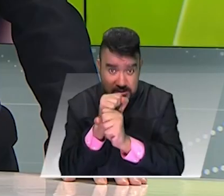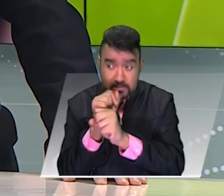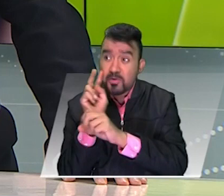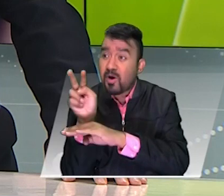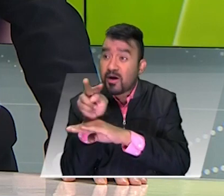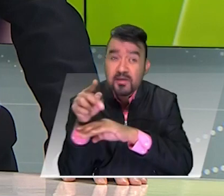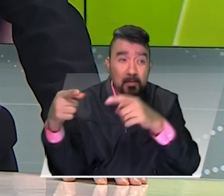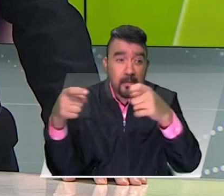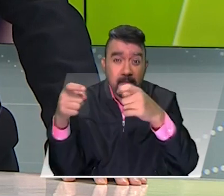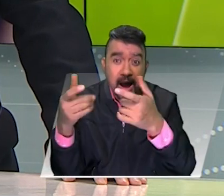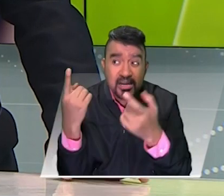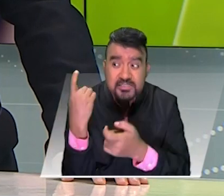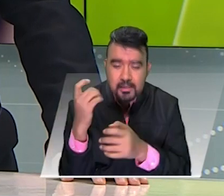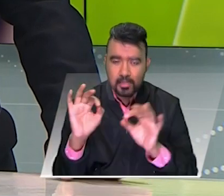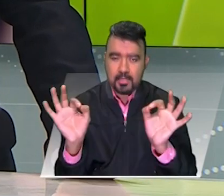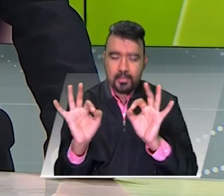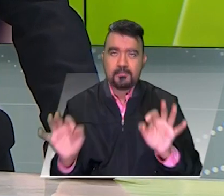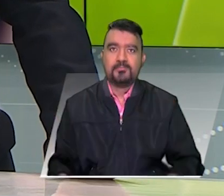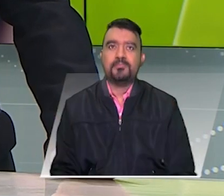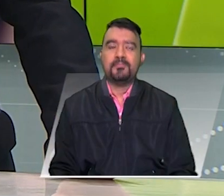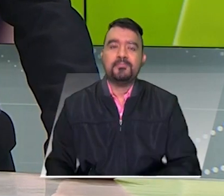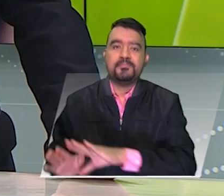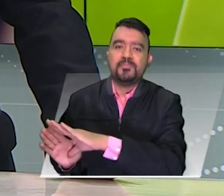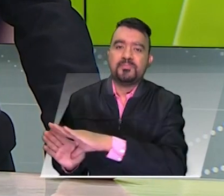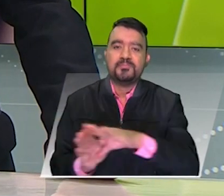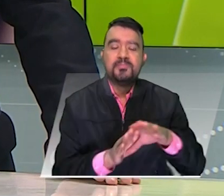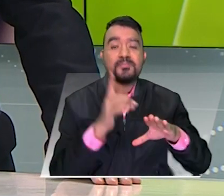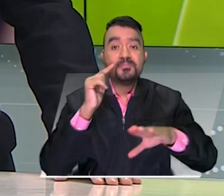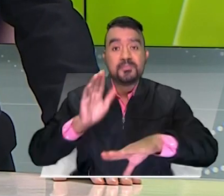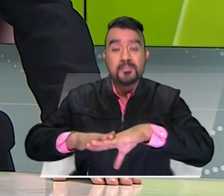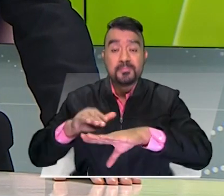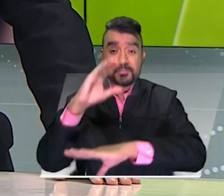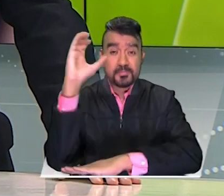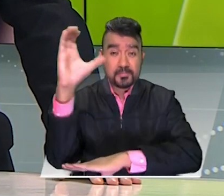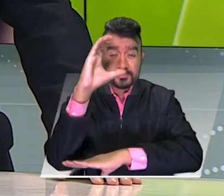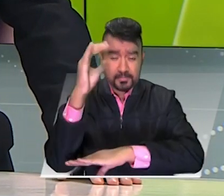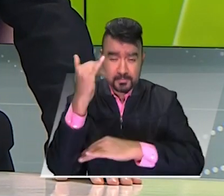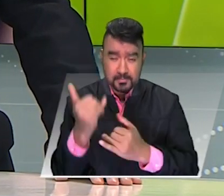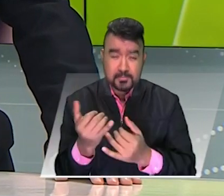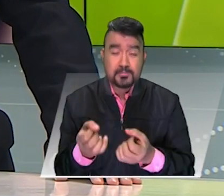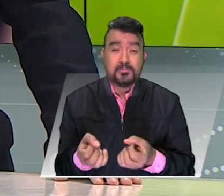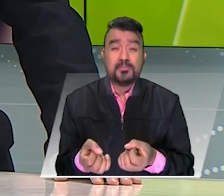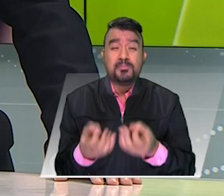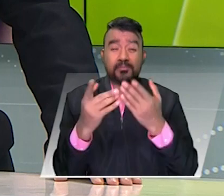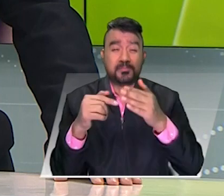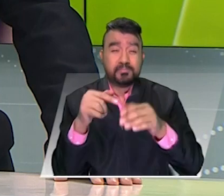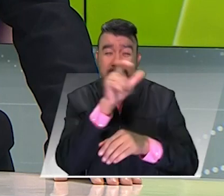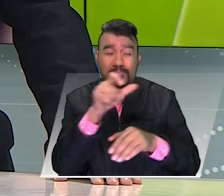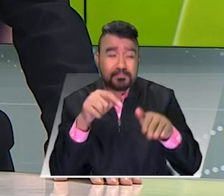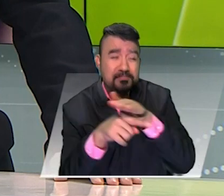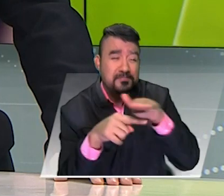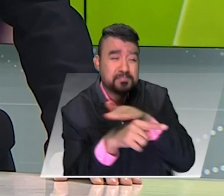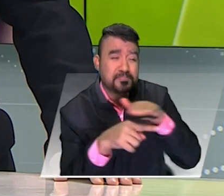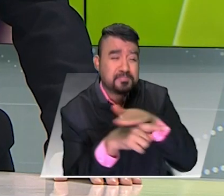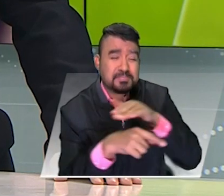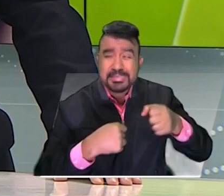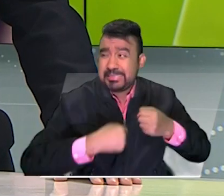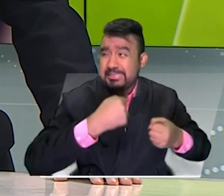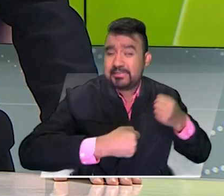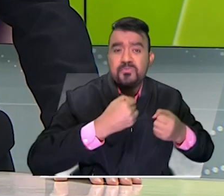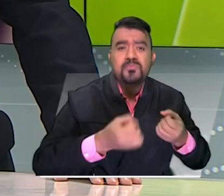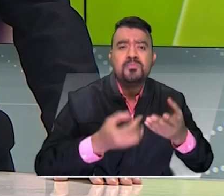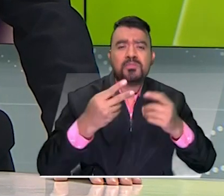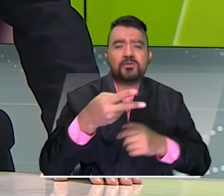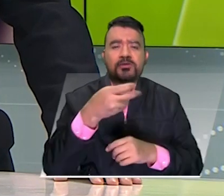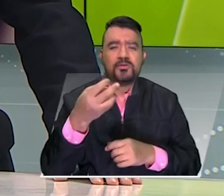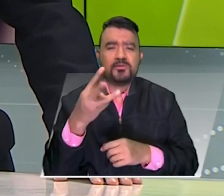el desplazamiento forzado en colombia creció en 213 por ciento según las cifras entregadas por la defensoría del pueblo con corte al